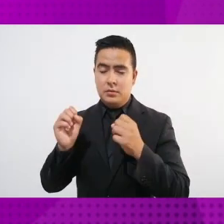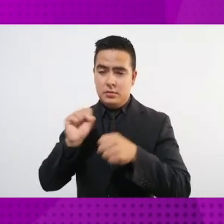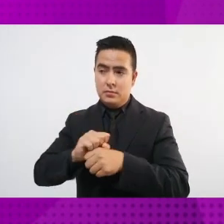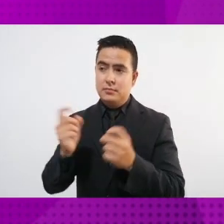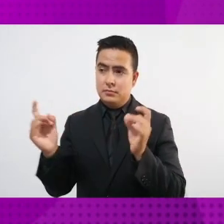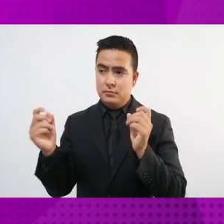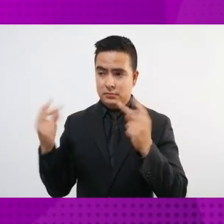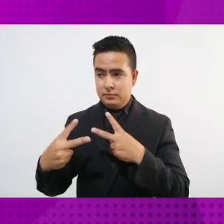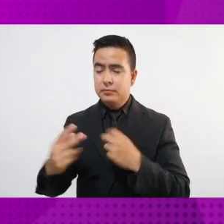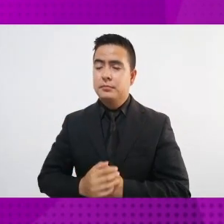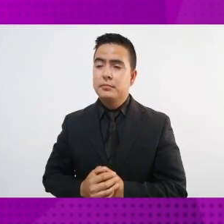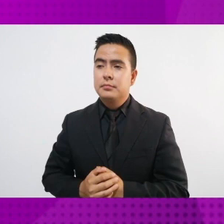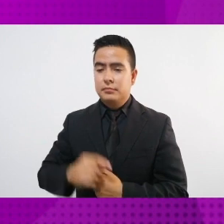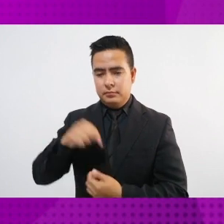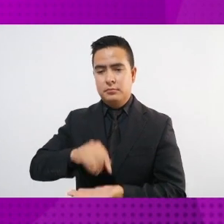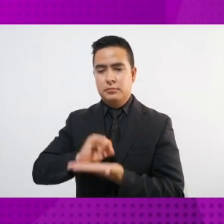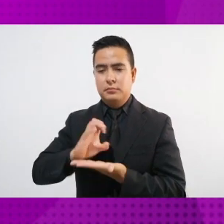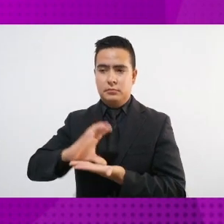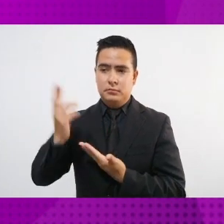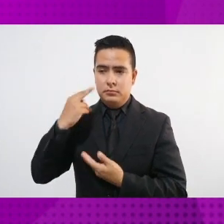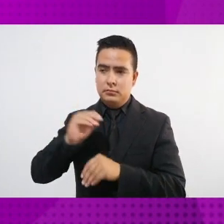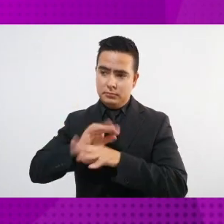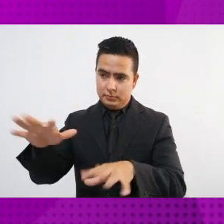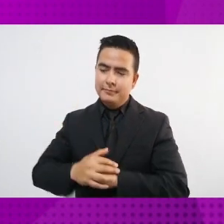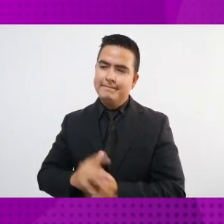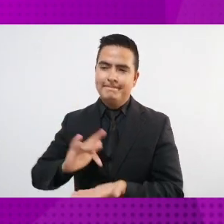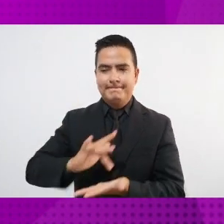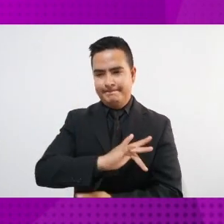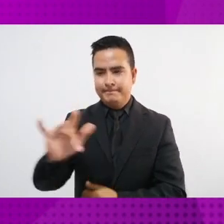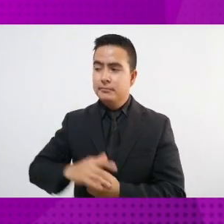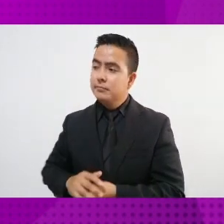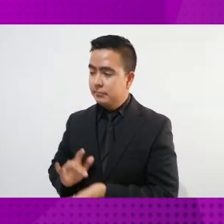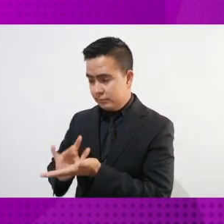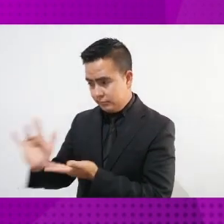de La Urna, el programa de radio y televisión del Instituto Electoral